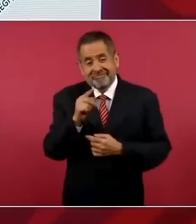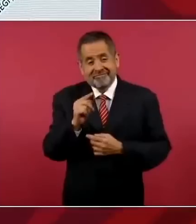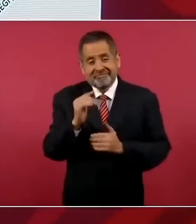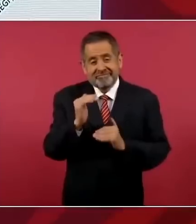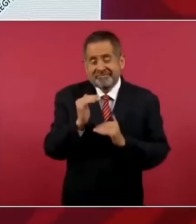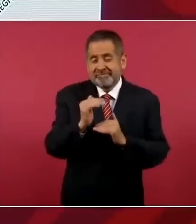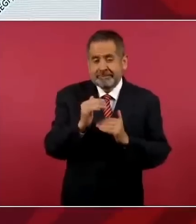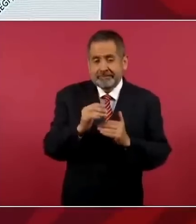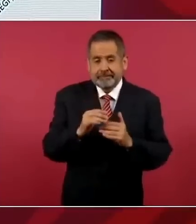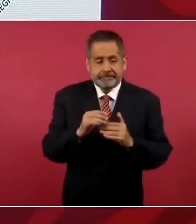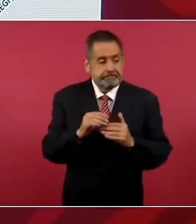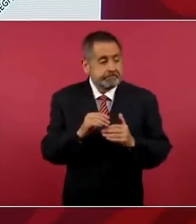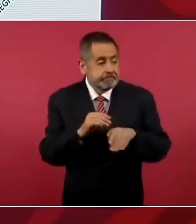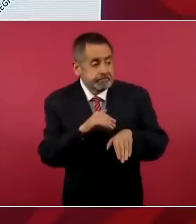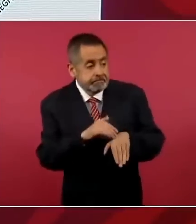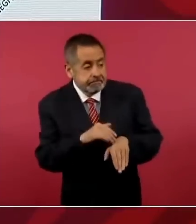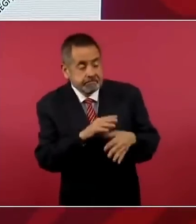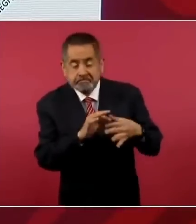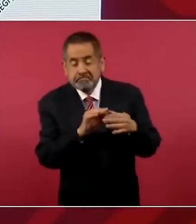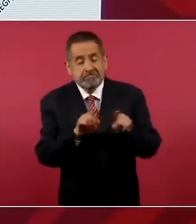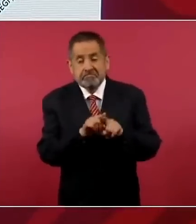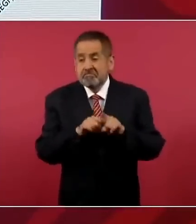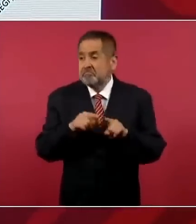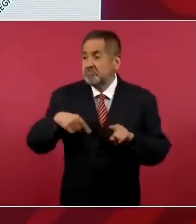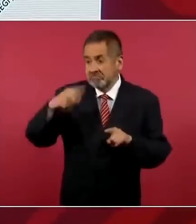por este